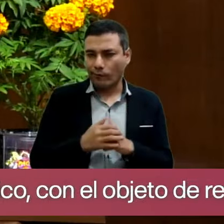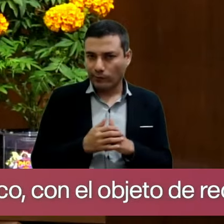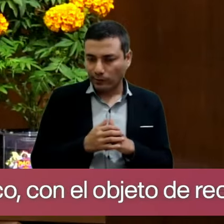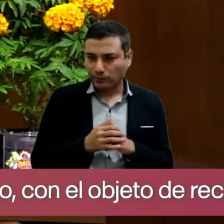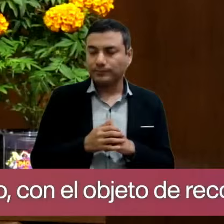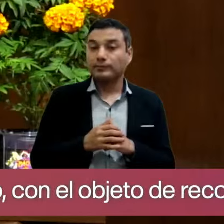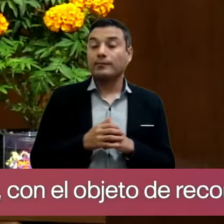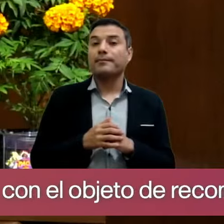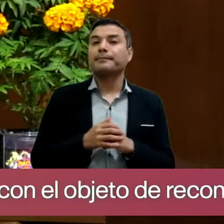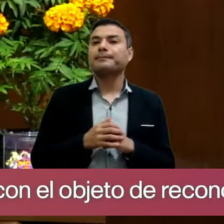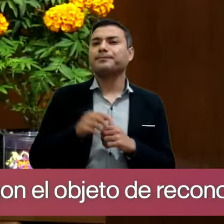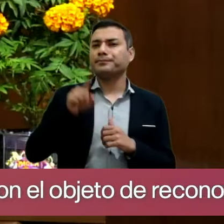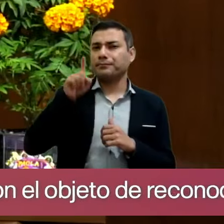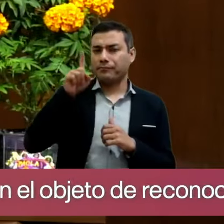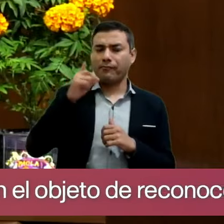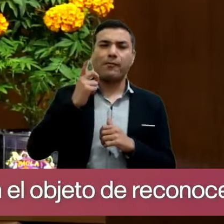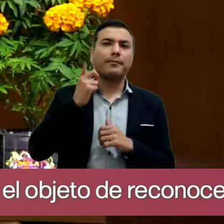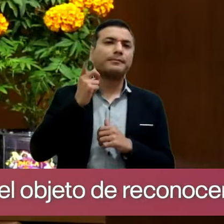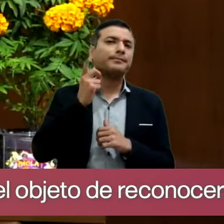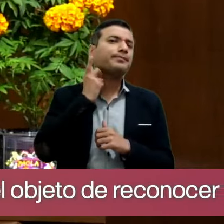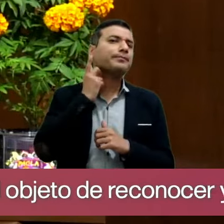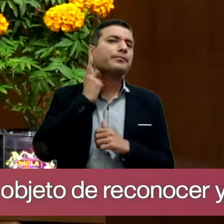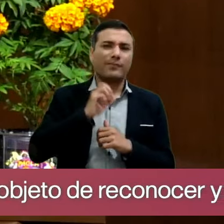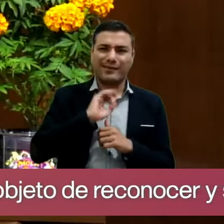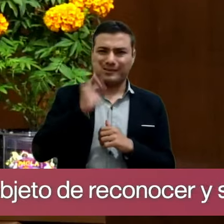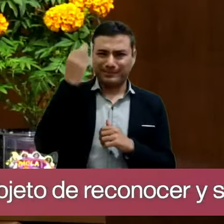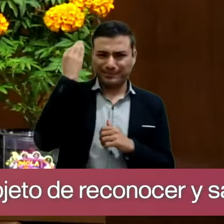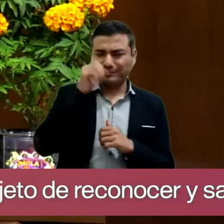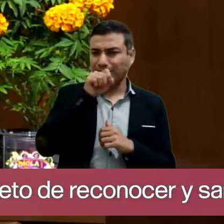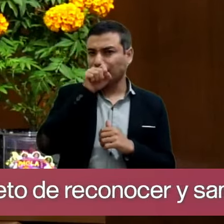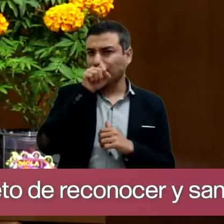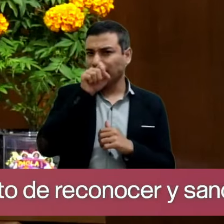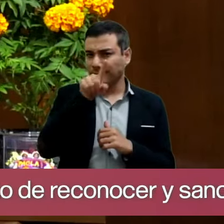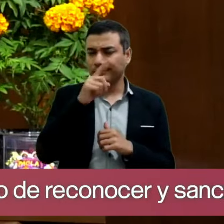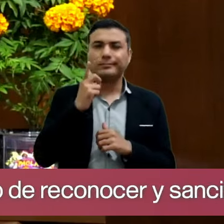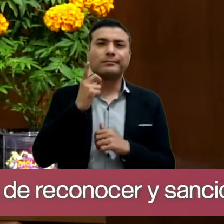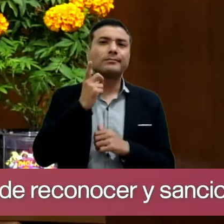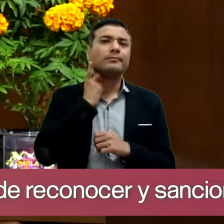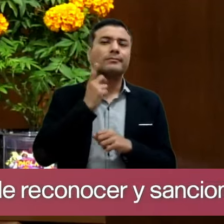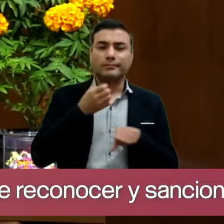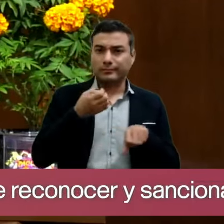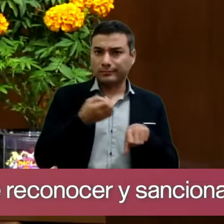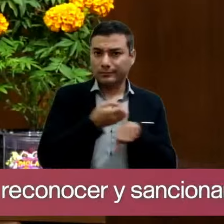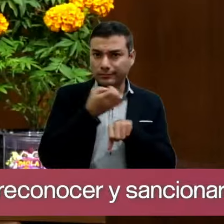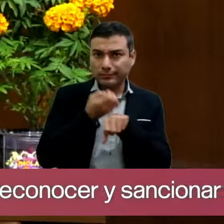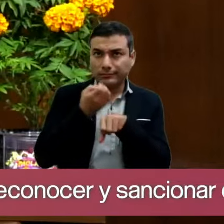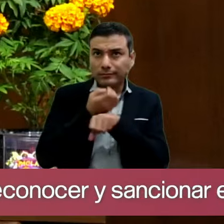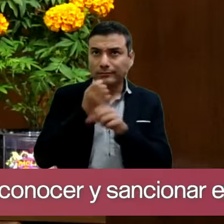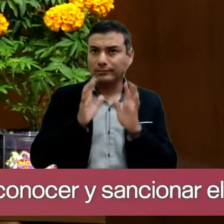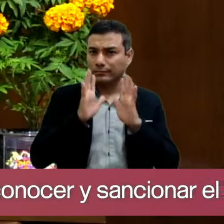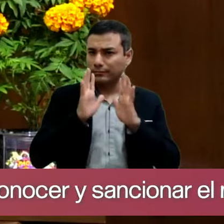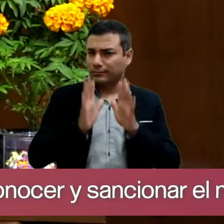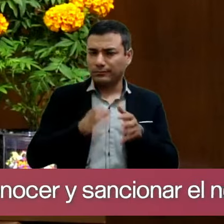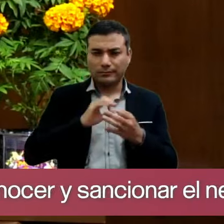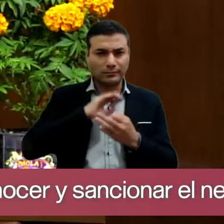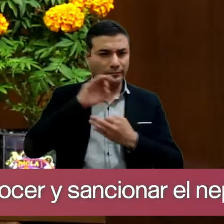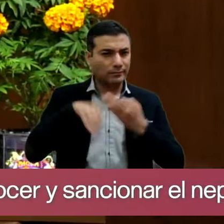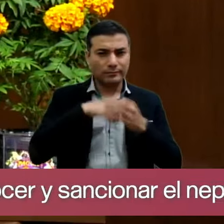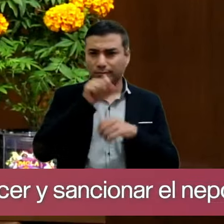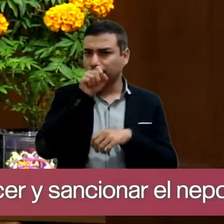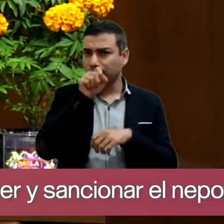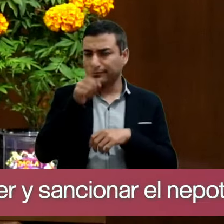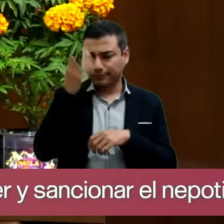el Congreso de la Unión y las legislaturas estatales, de forma unánime, aprobamos